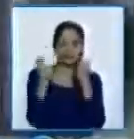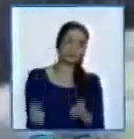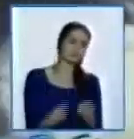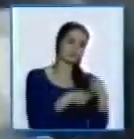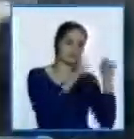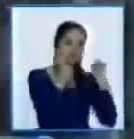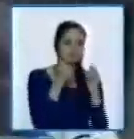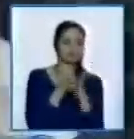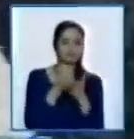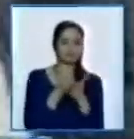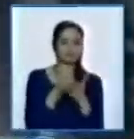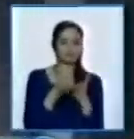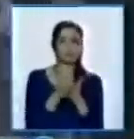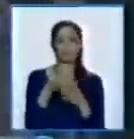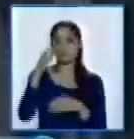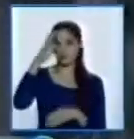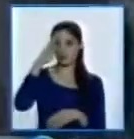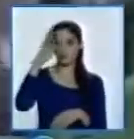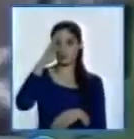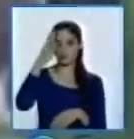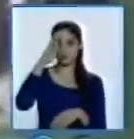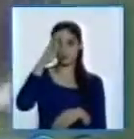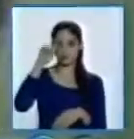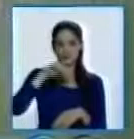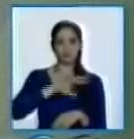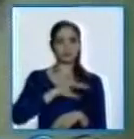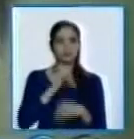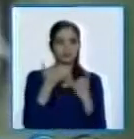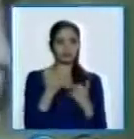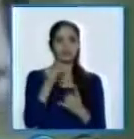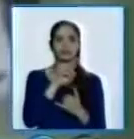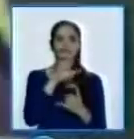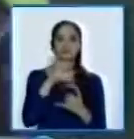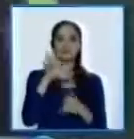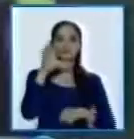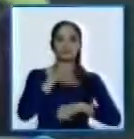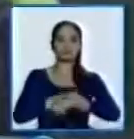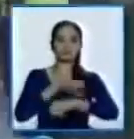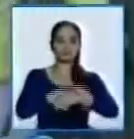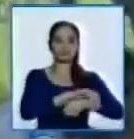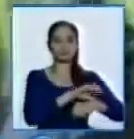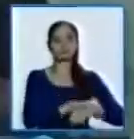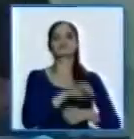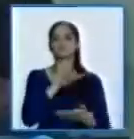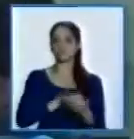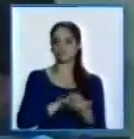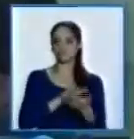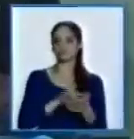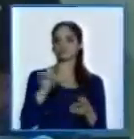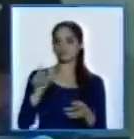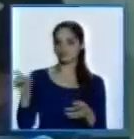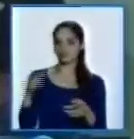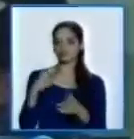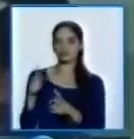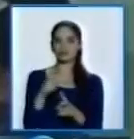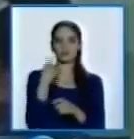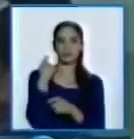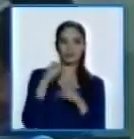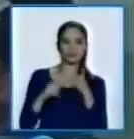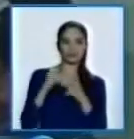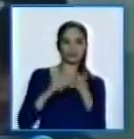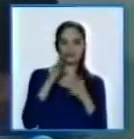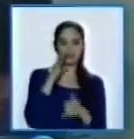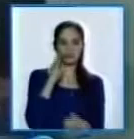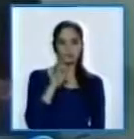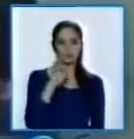pudieran. Por su parte, la Policía Metropolitana de Cali ha realizado 25 capturas relacionadas con la masacre. El último detenido fue alias El